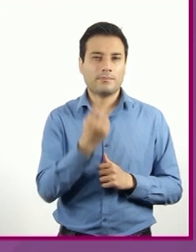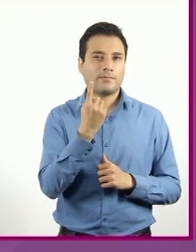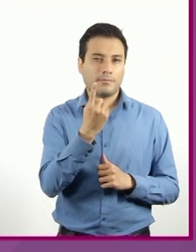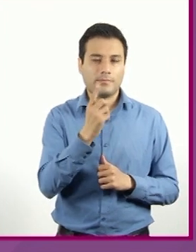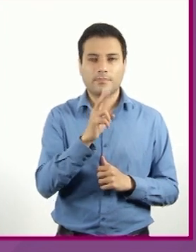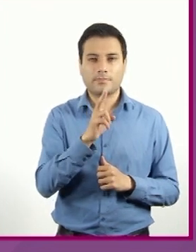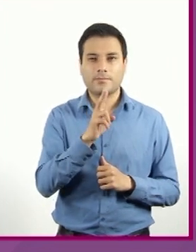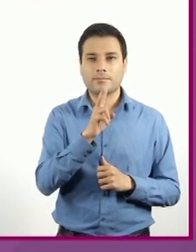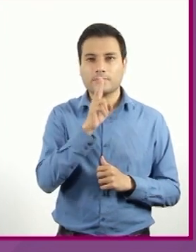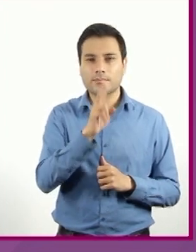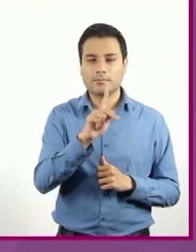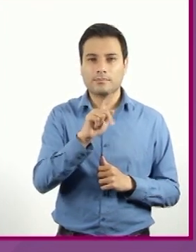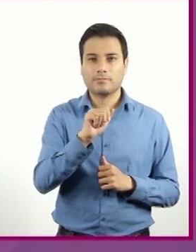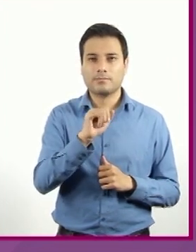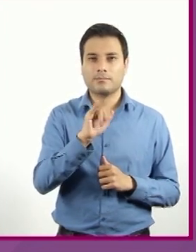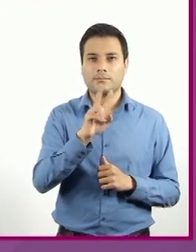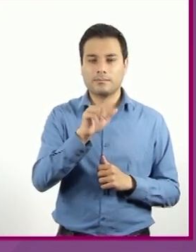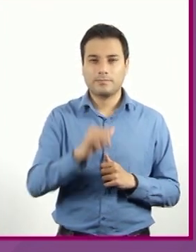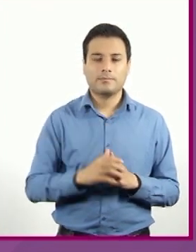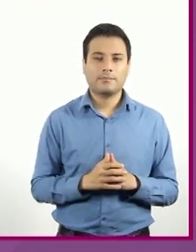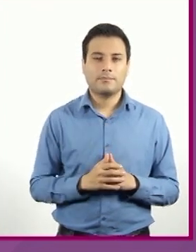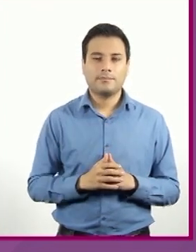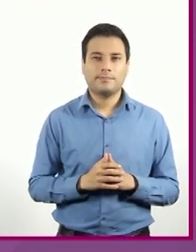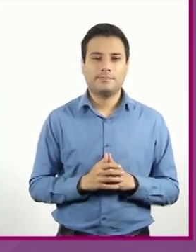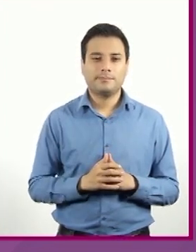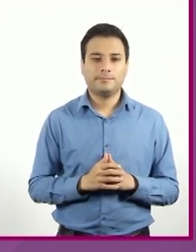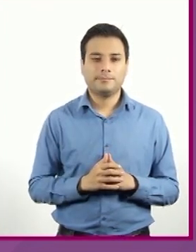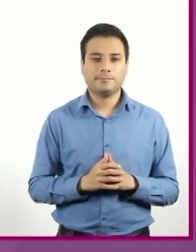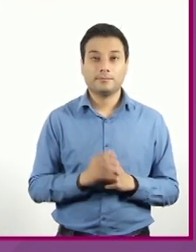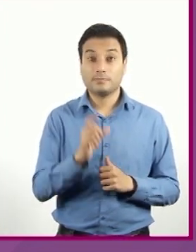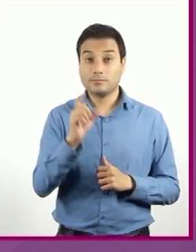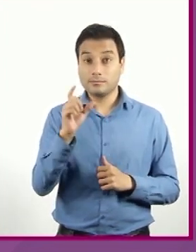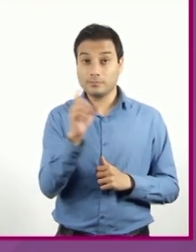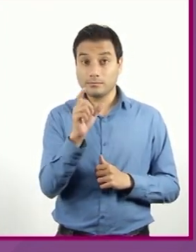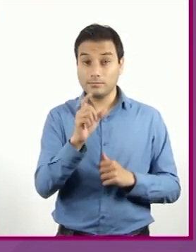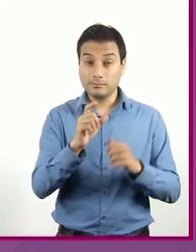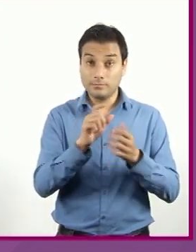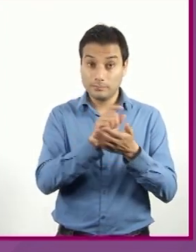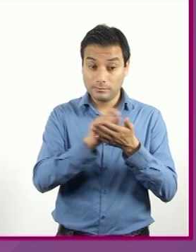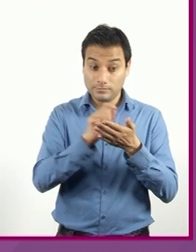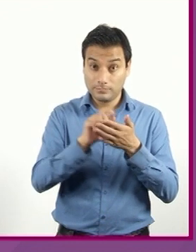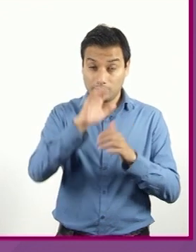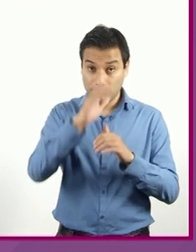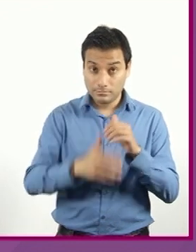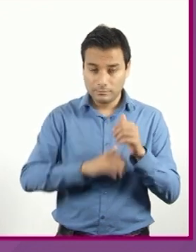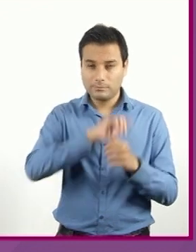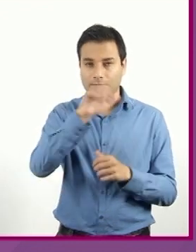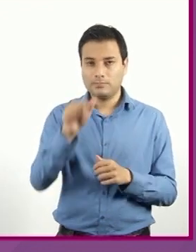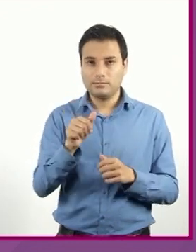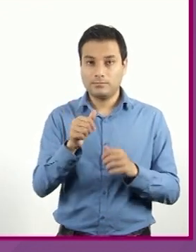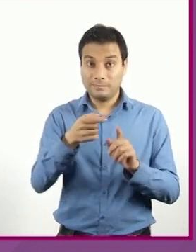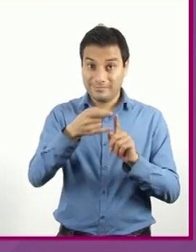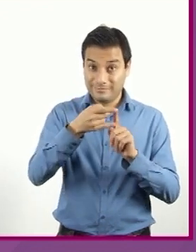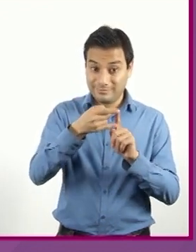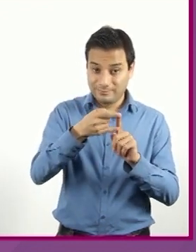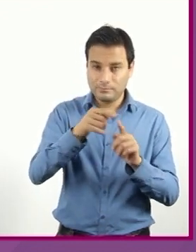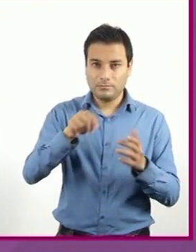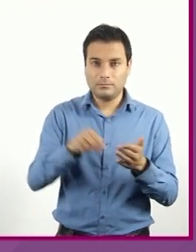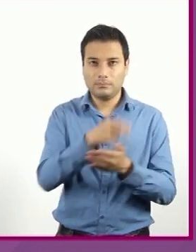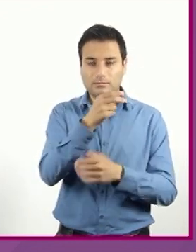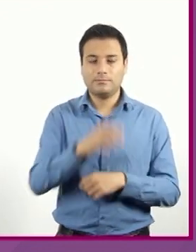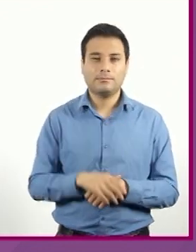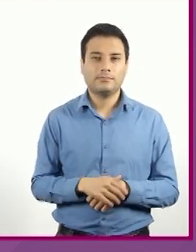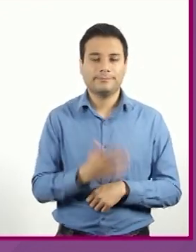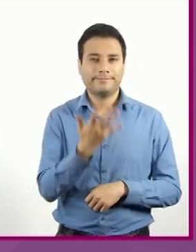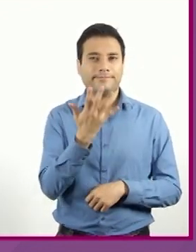Voz pasiva. Cuando concluya el llenado, firmar en el recuadro.